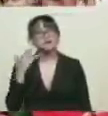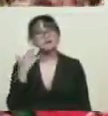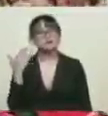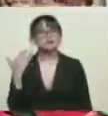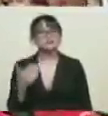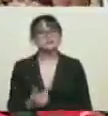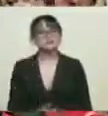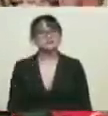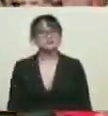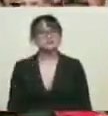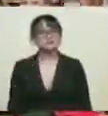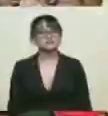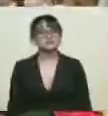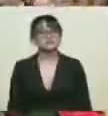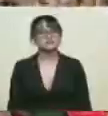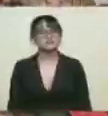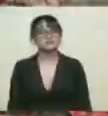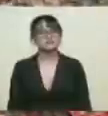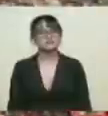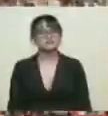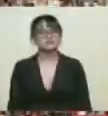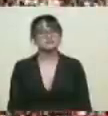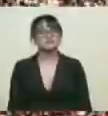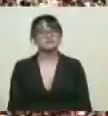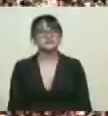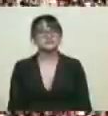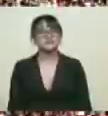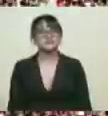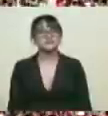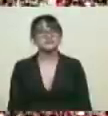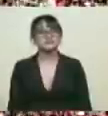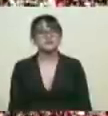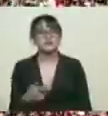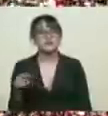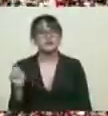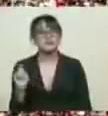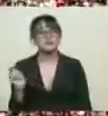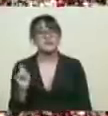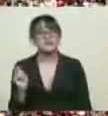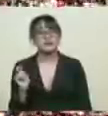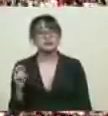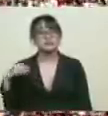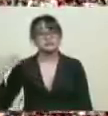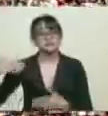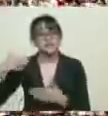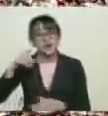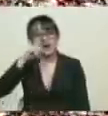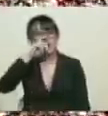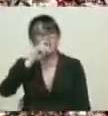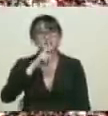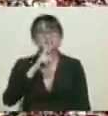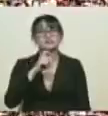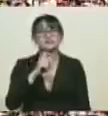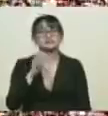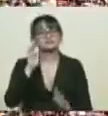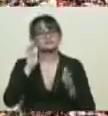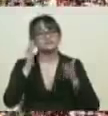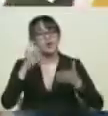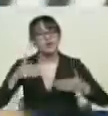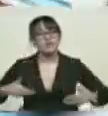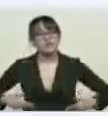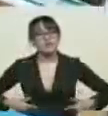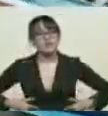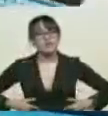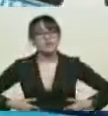Paraguaná. Yo creo, presidente, que si nosotros estos meses, estos años, concentramos el esfuerzo